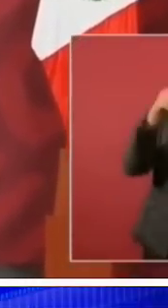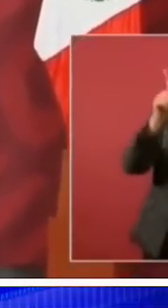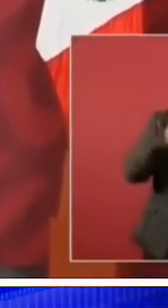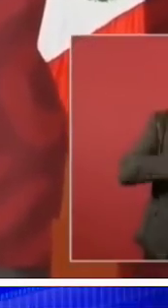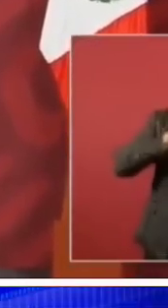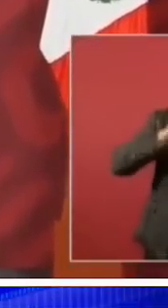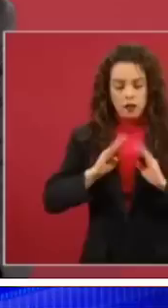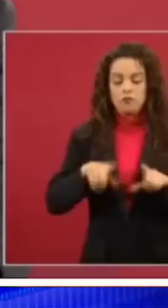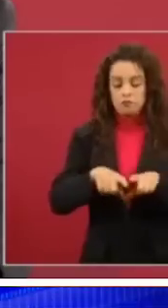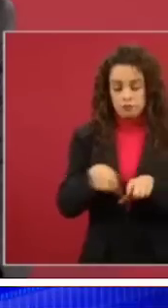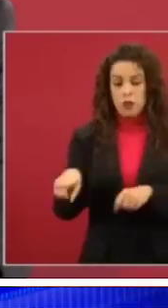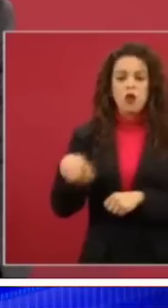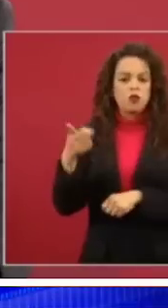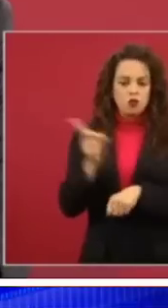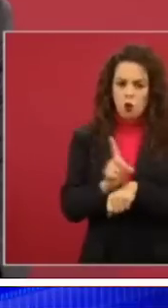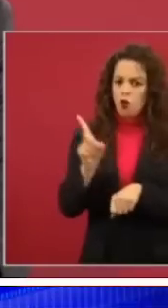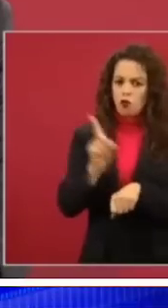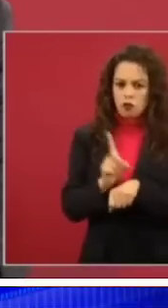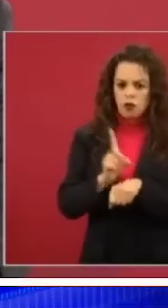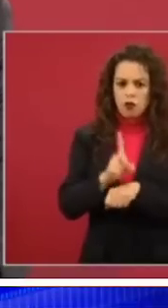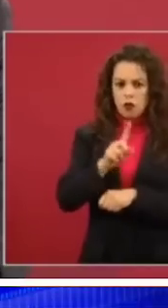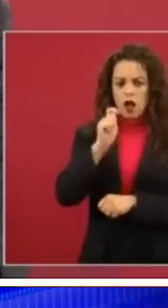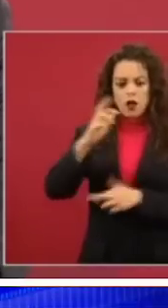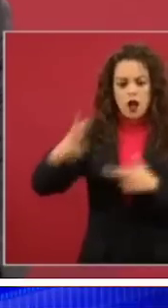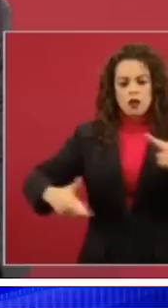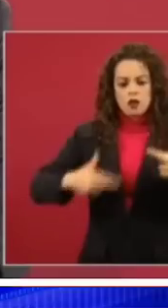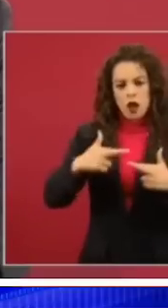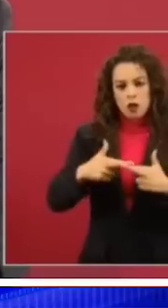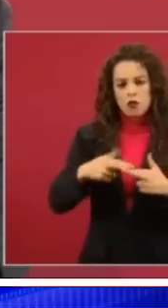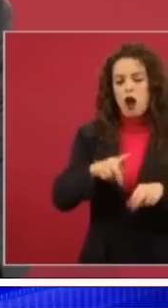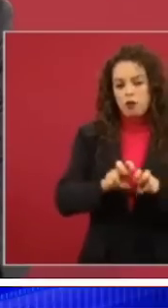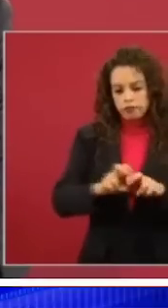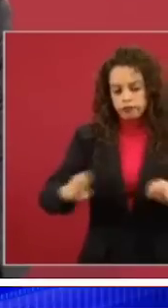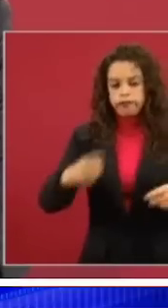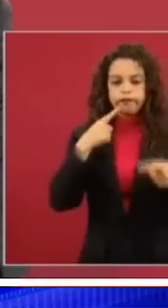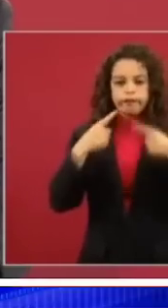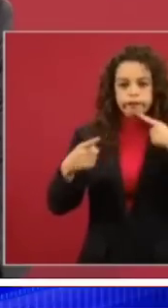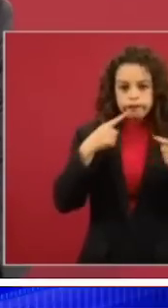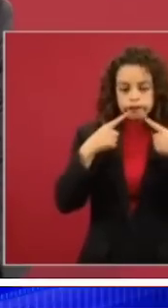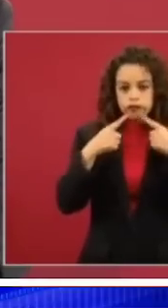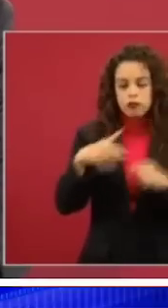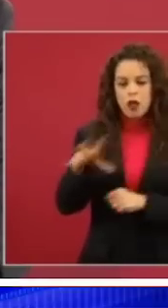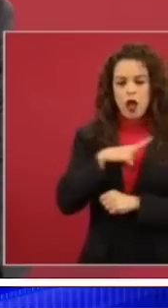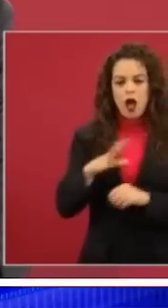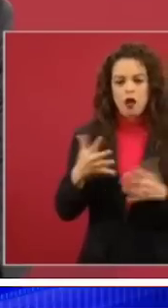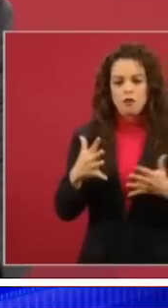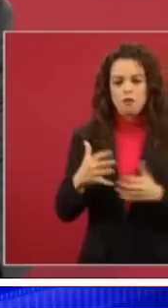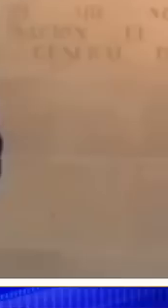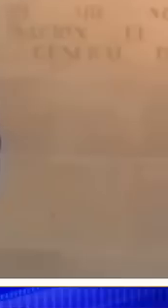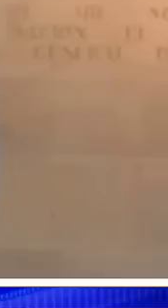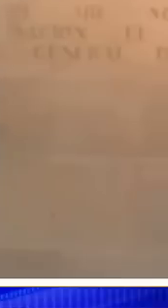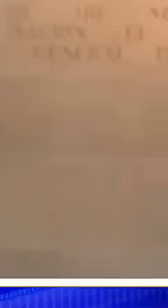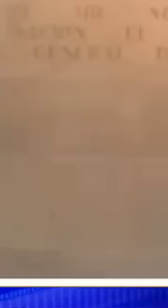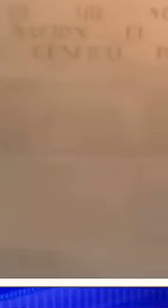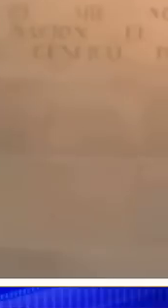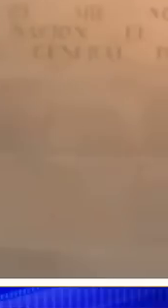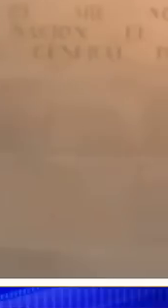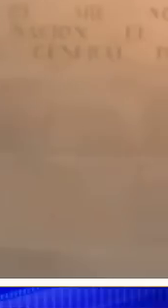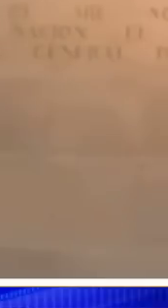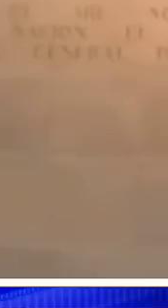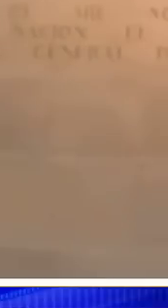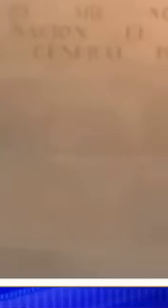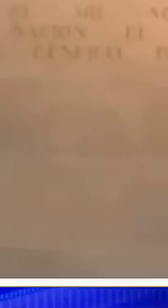las fuerzas armadas de este país entonces ahí están también pues la situación real